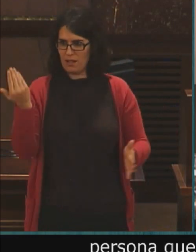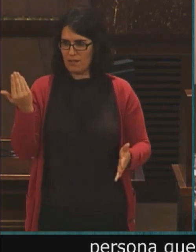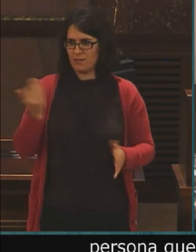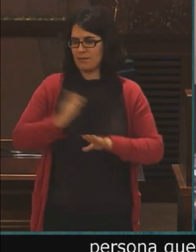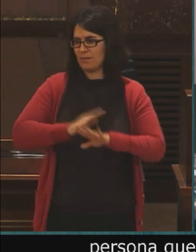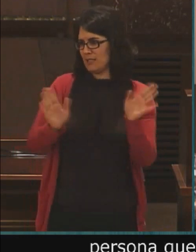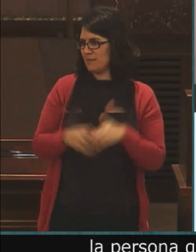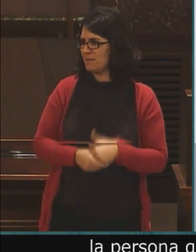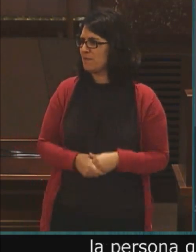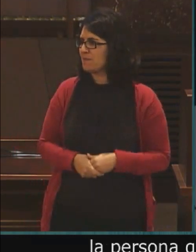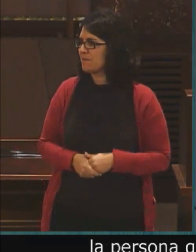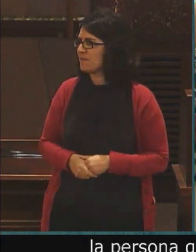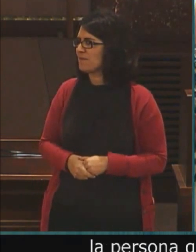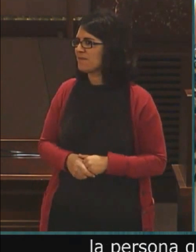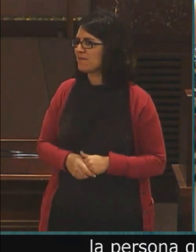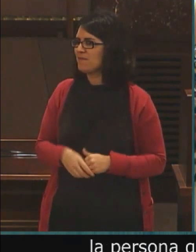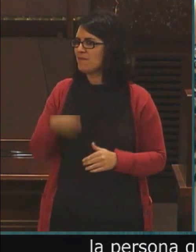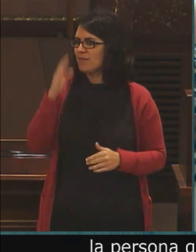Y nada, un aplauso.